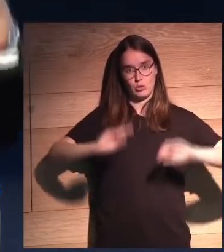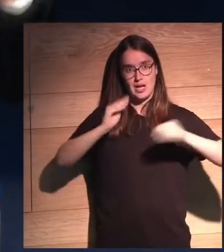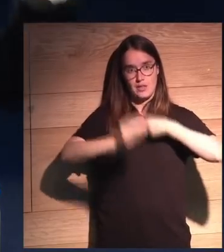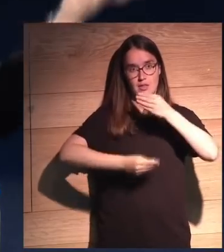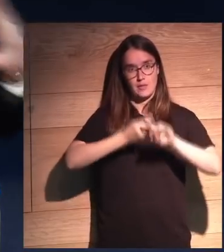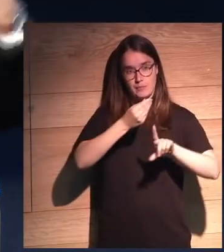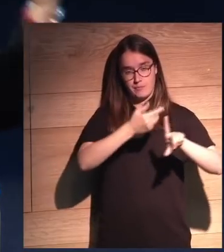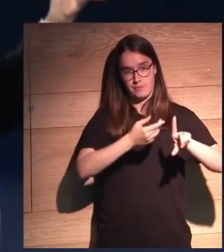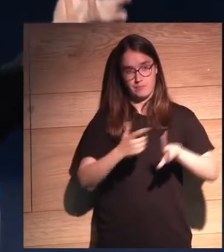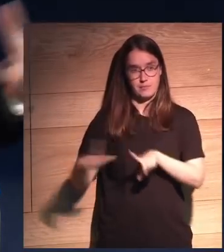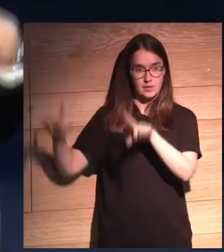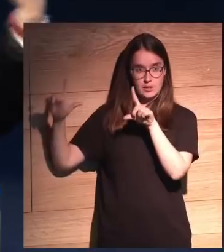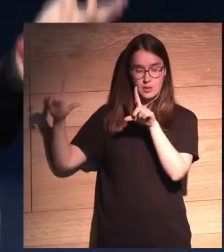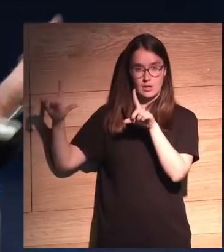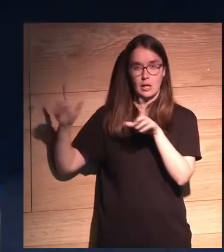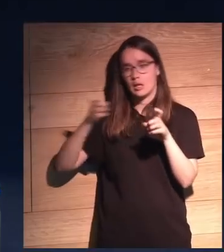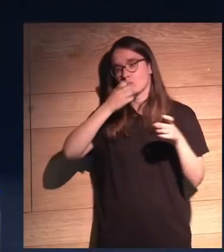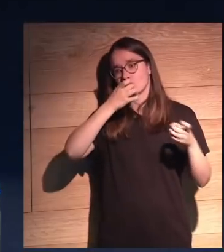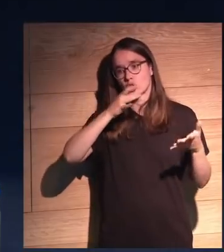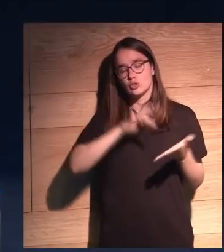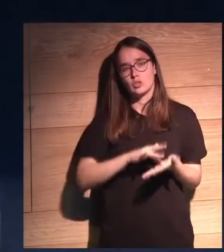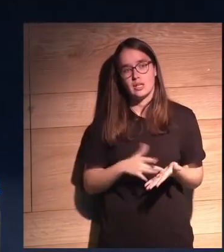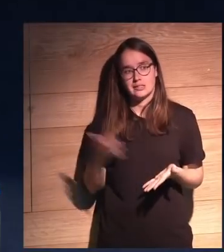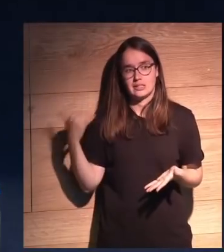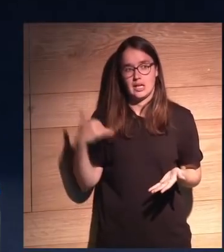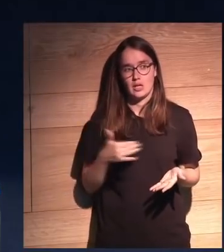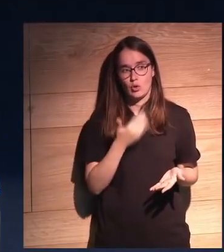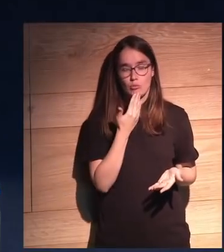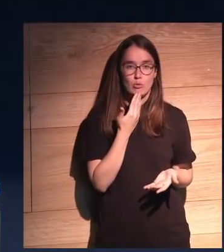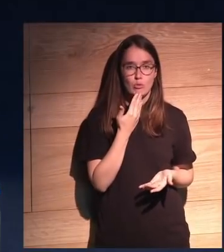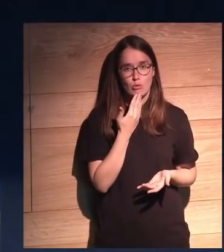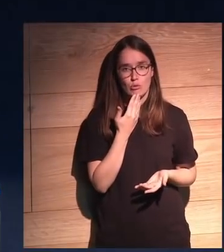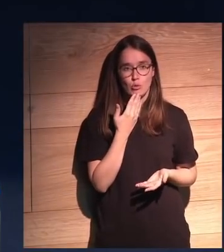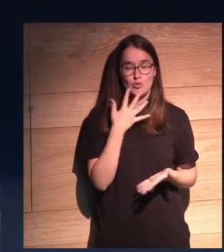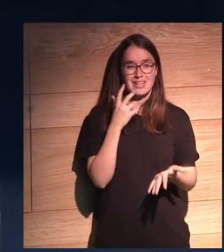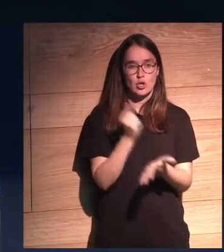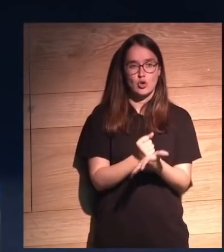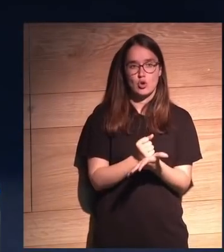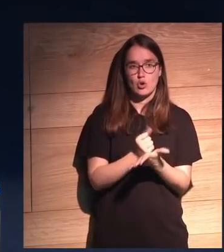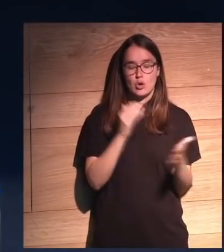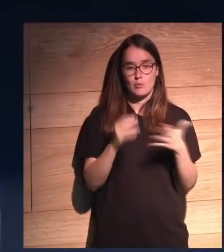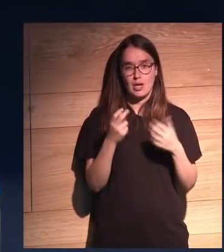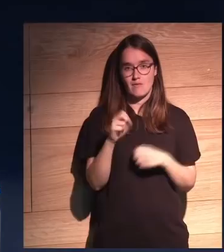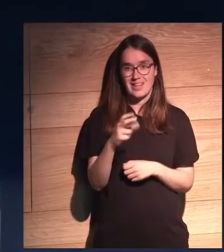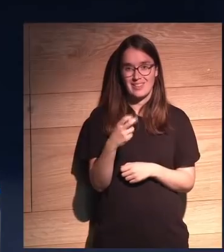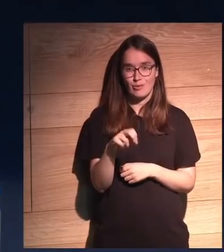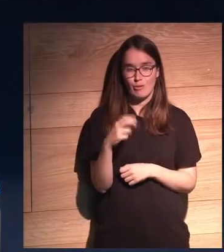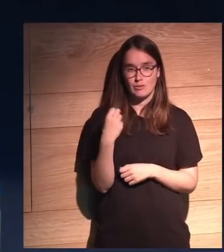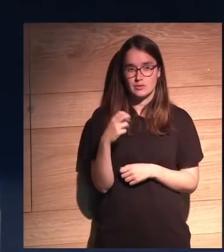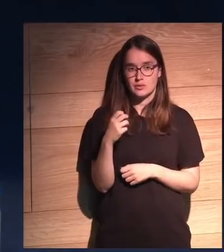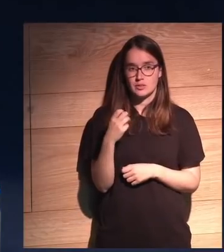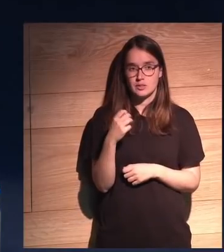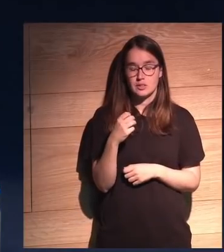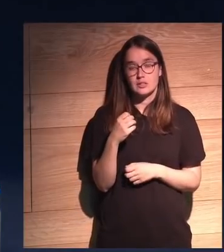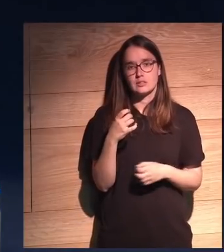hace este autorretrato que, ha pasado y ha quedado como una especie de icono de los años 20, del